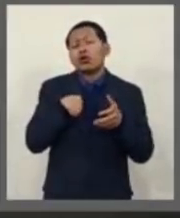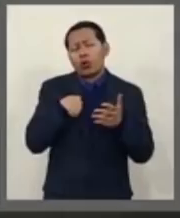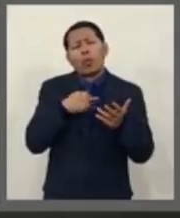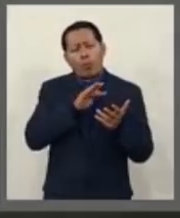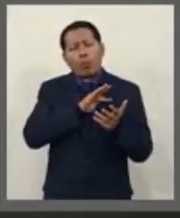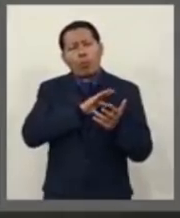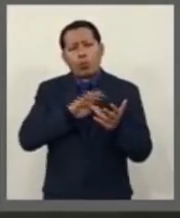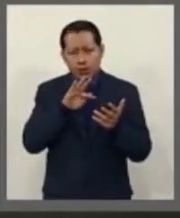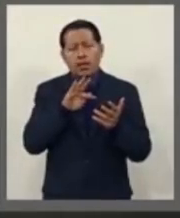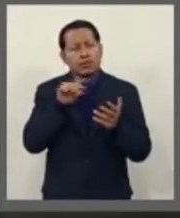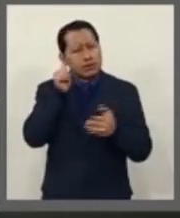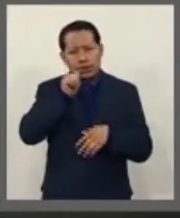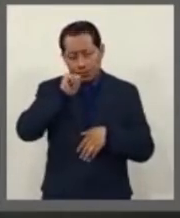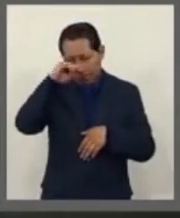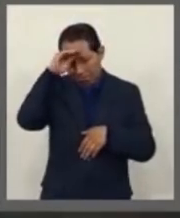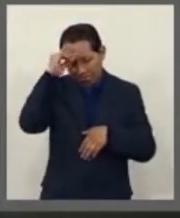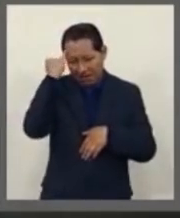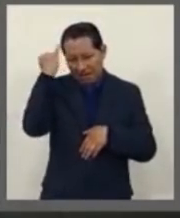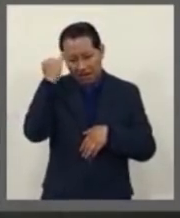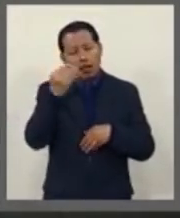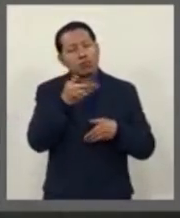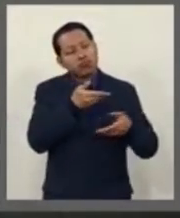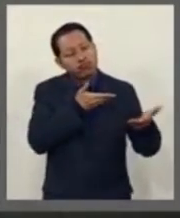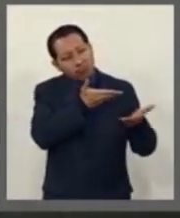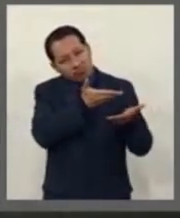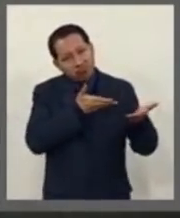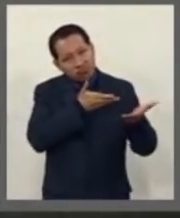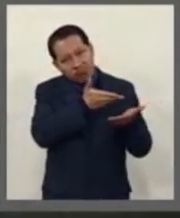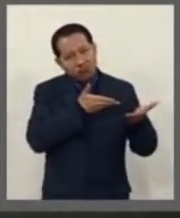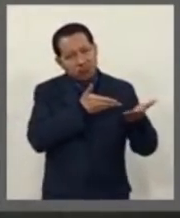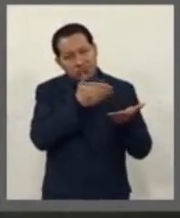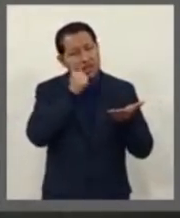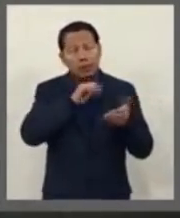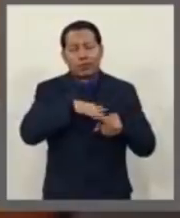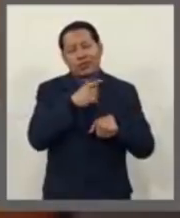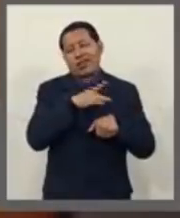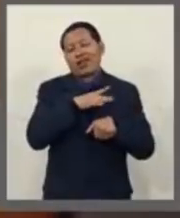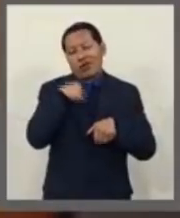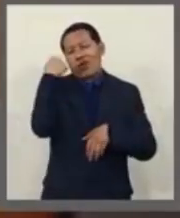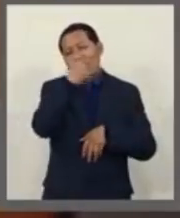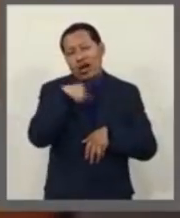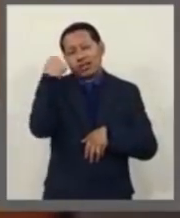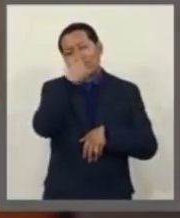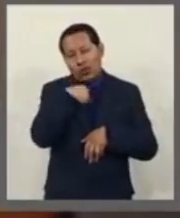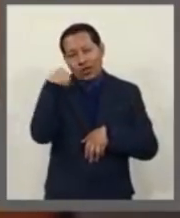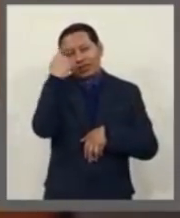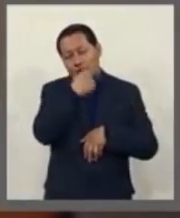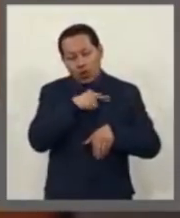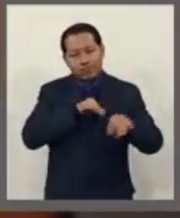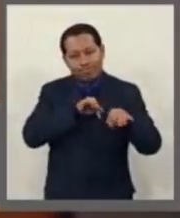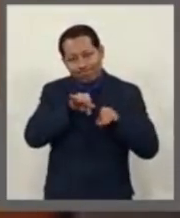idente al inicio de esta legislatura y tuve la ocasión de compartir con él muchos